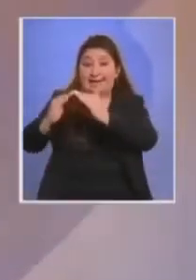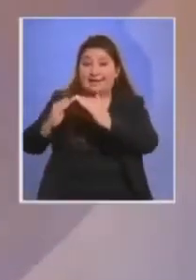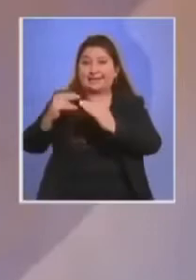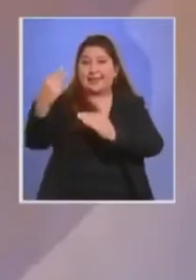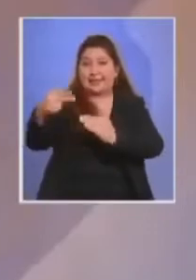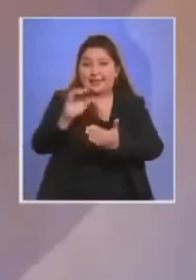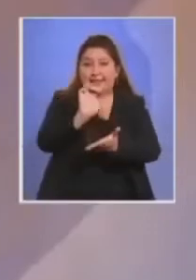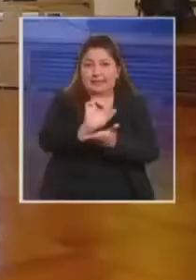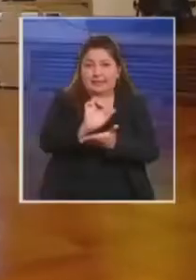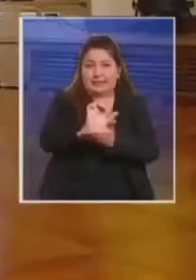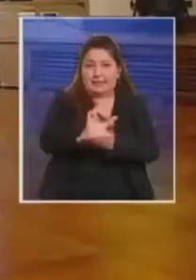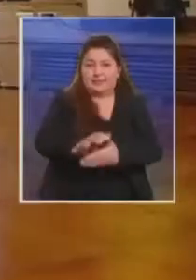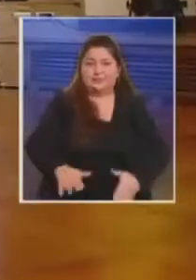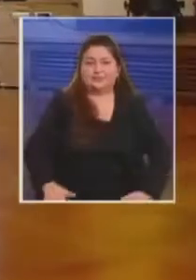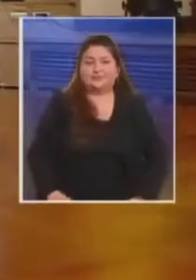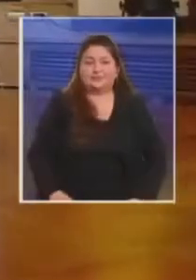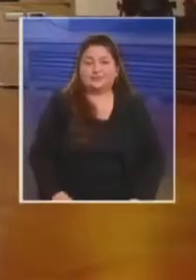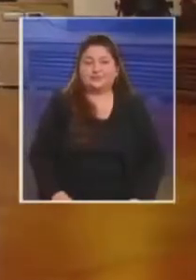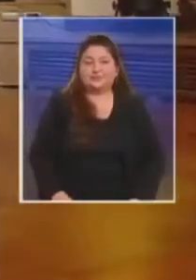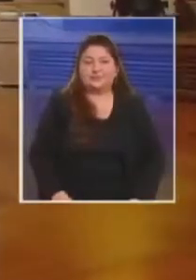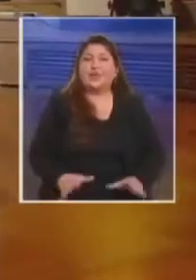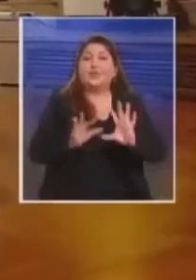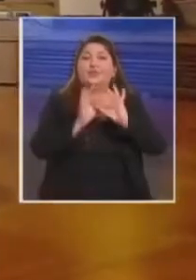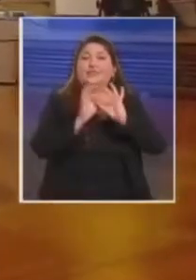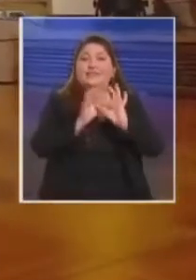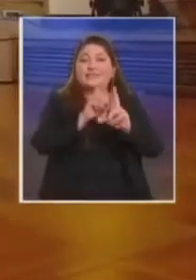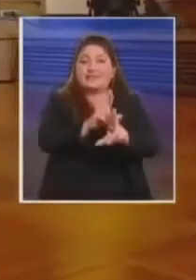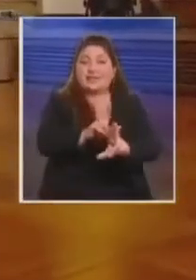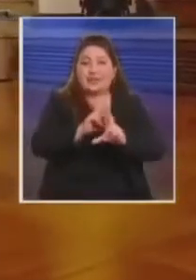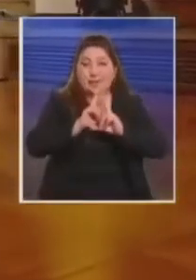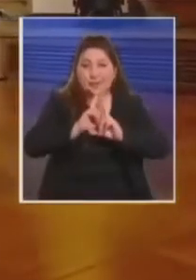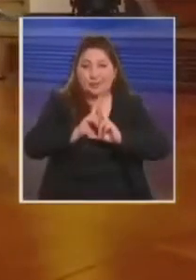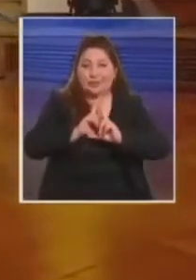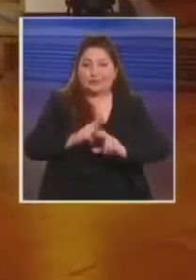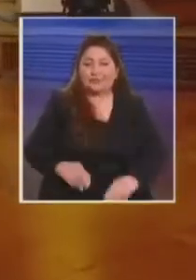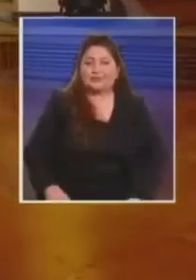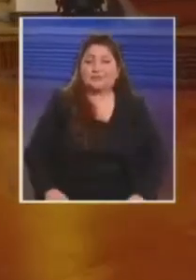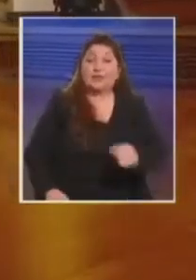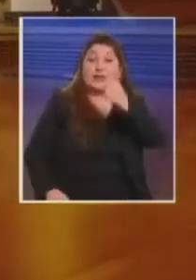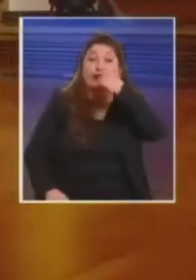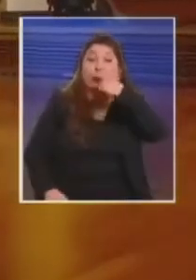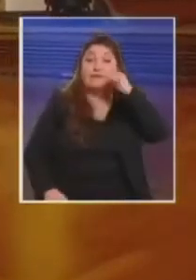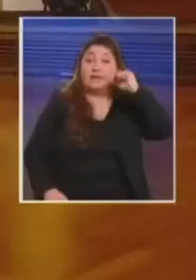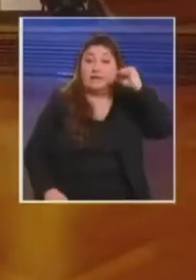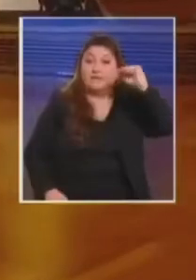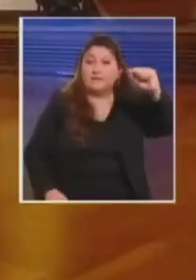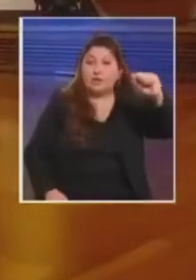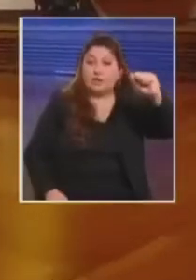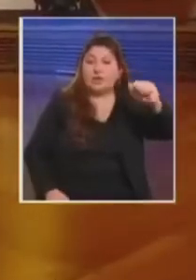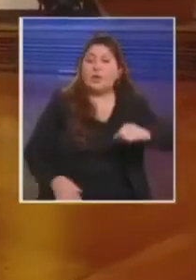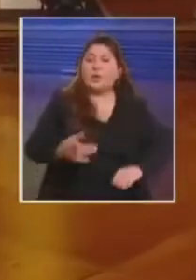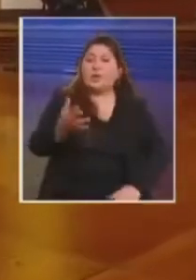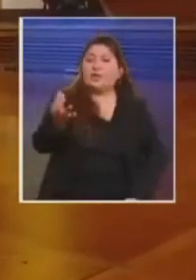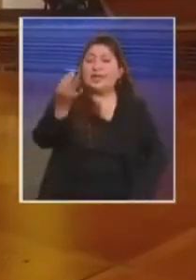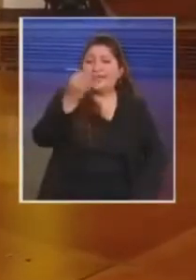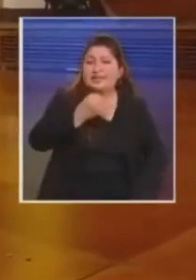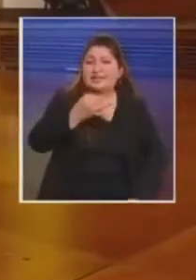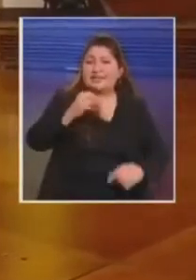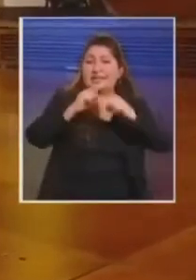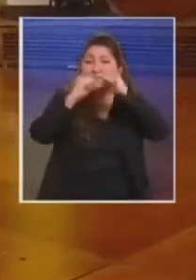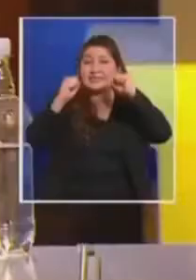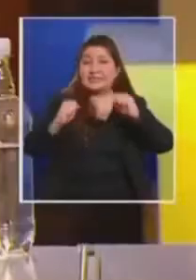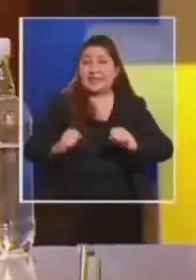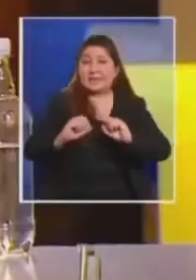Muchas gracias por su respuesta. De nada, encantado. Gabriel Boric, usted ha dicho que el sistema educativo está dentro de un